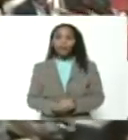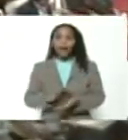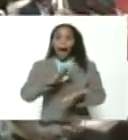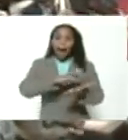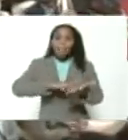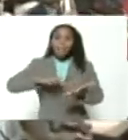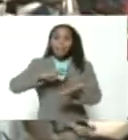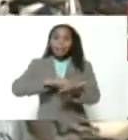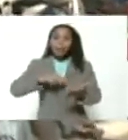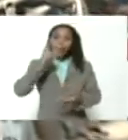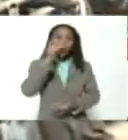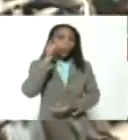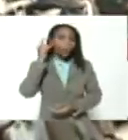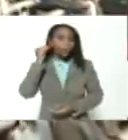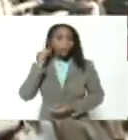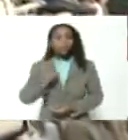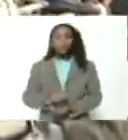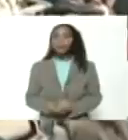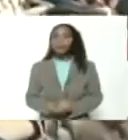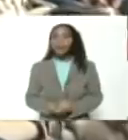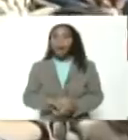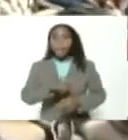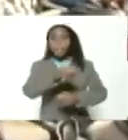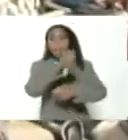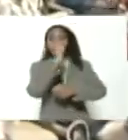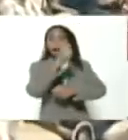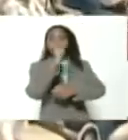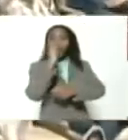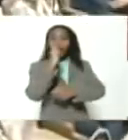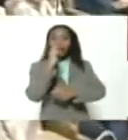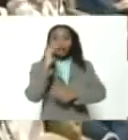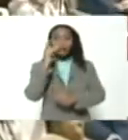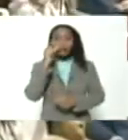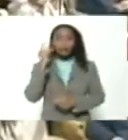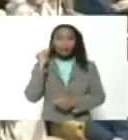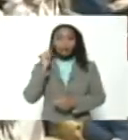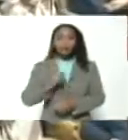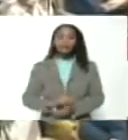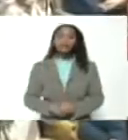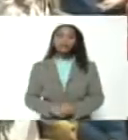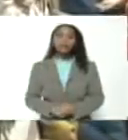Campesinos y campesinas. Pescadores y pescadoras.